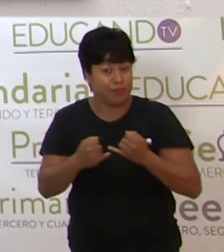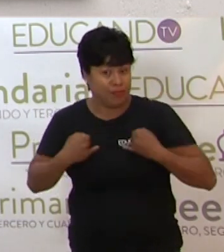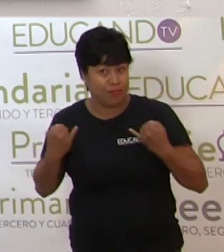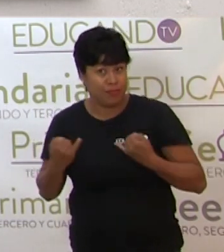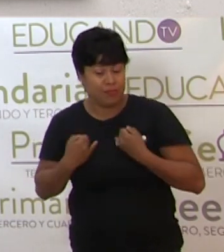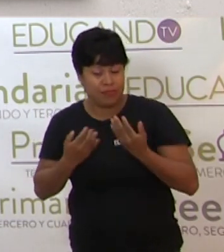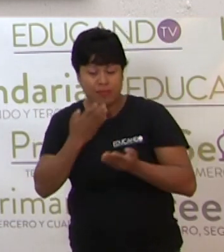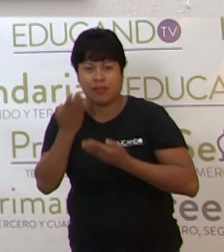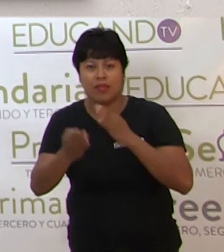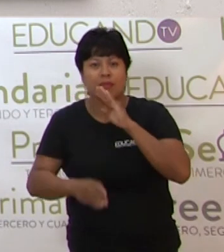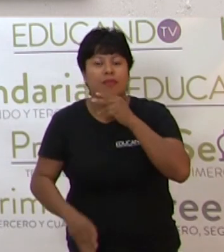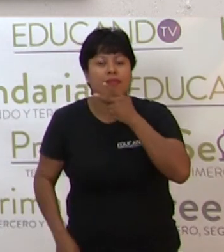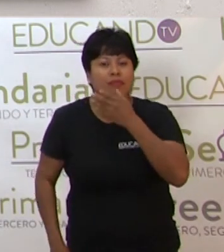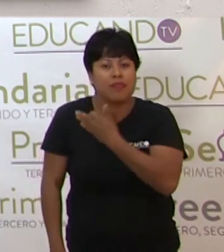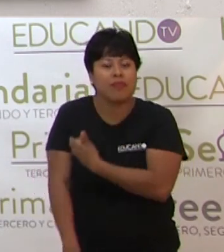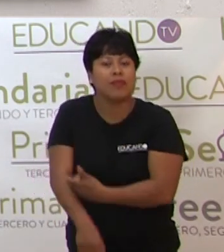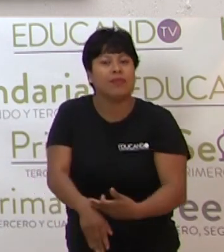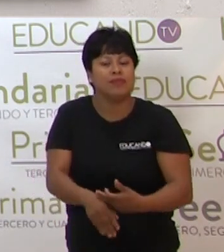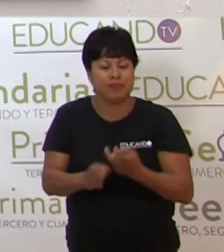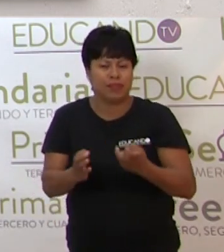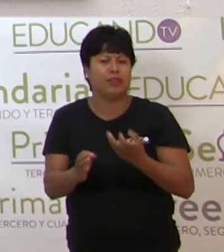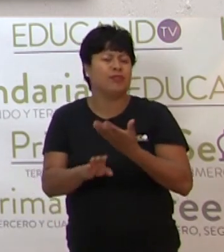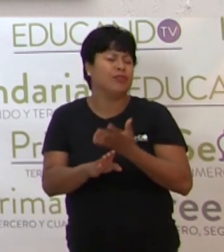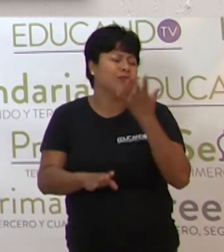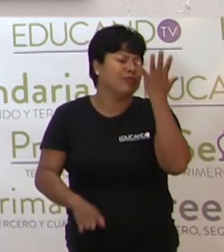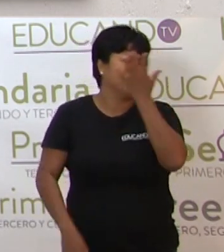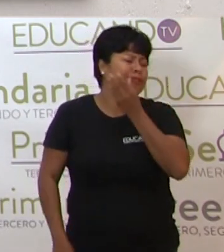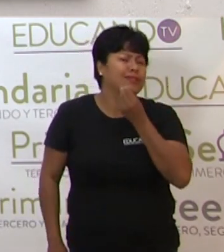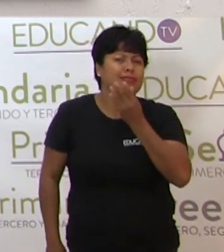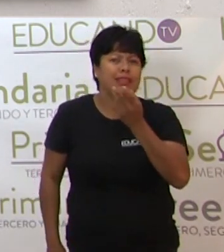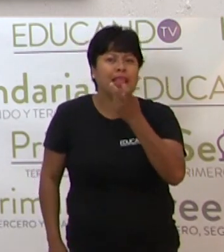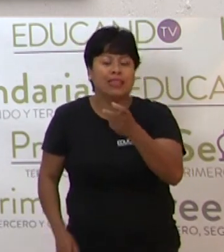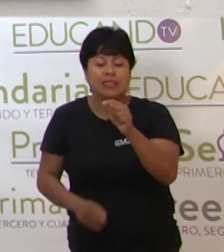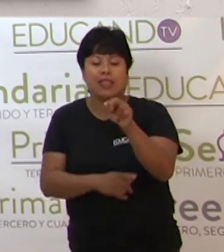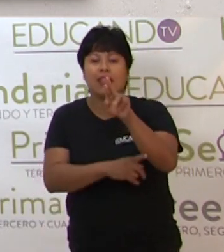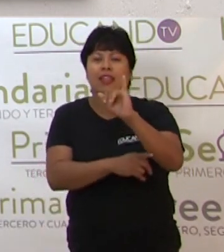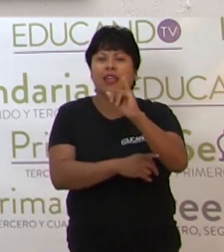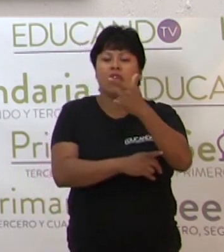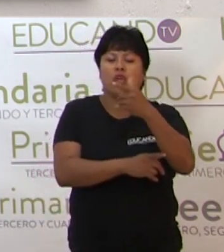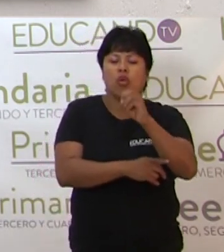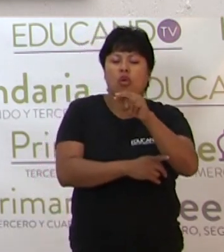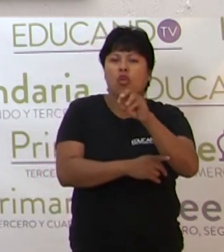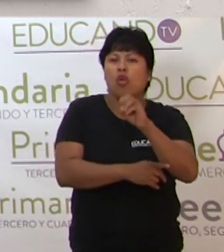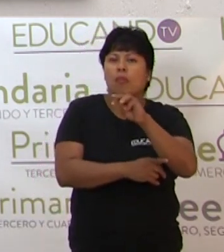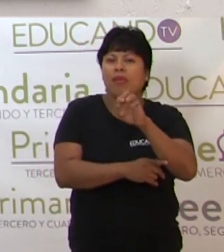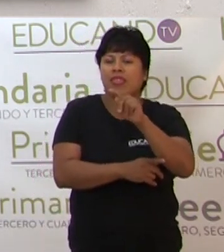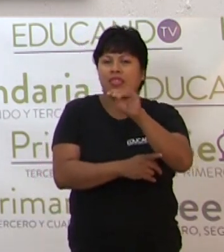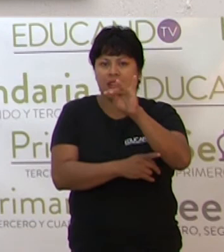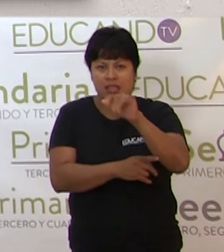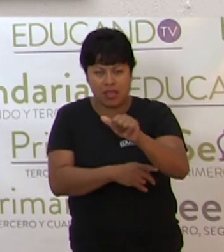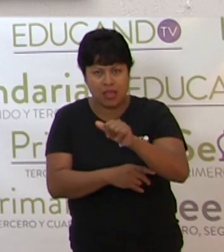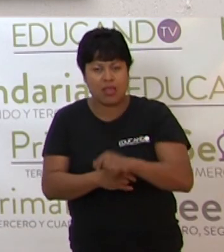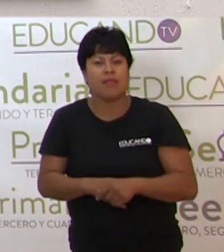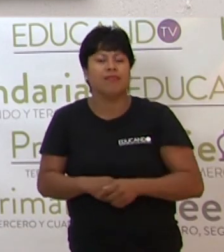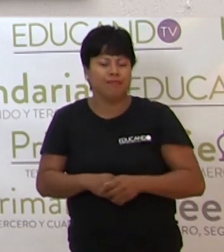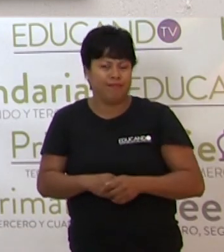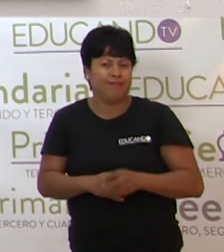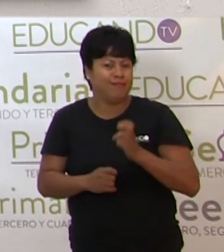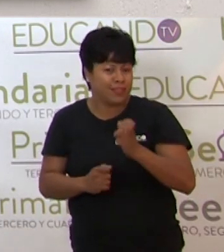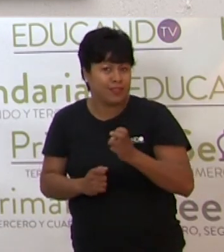jóvenes, estudiantes, padres de familia? Esto es muy bonito, esto es trigonometría. También ya definimos lo que es